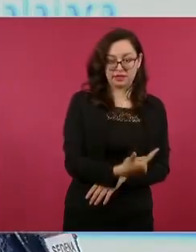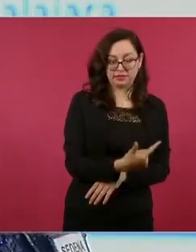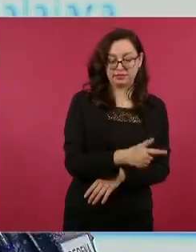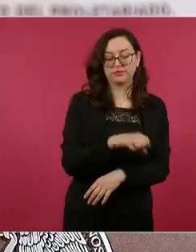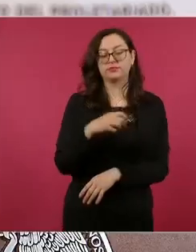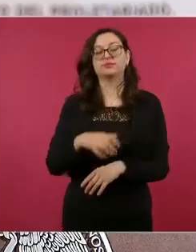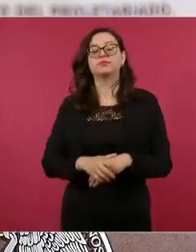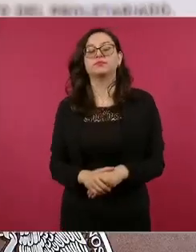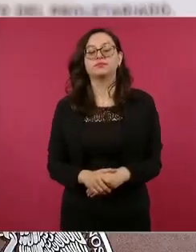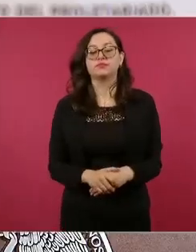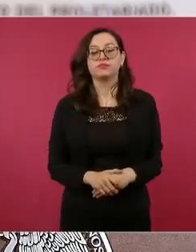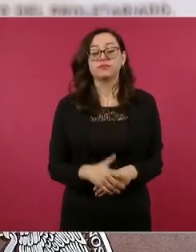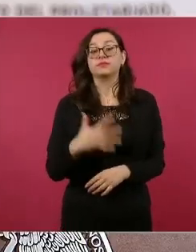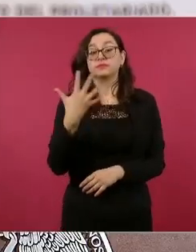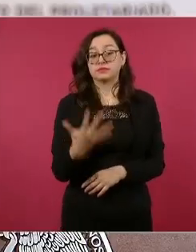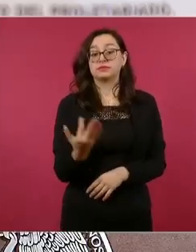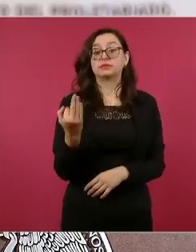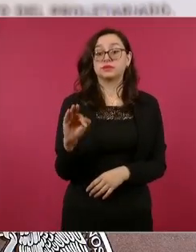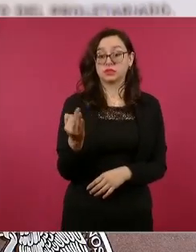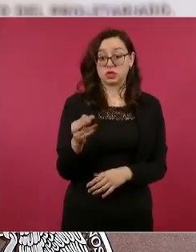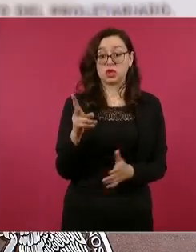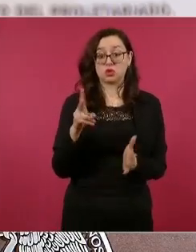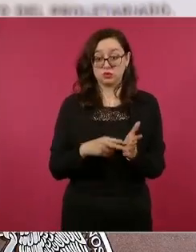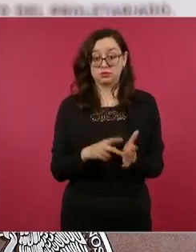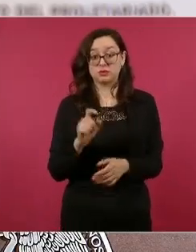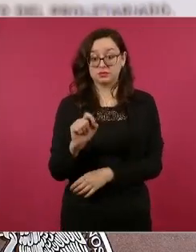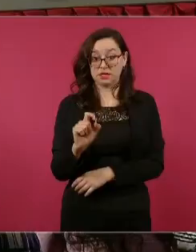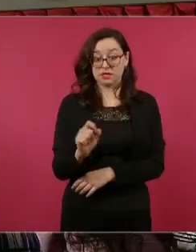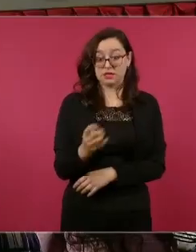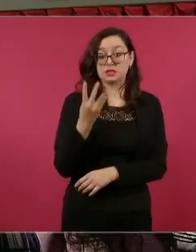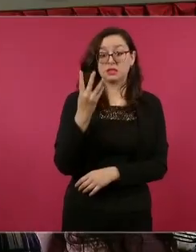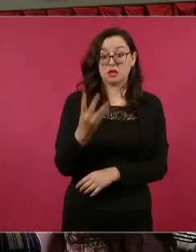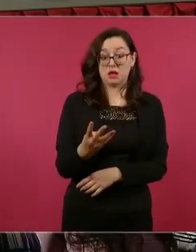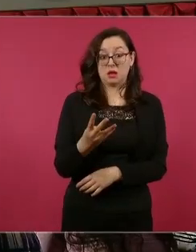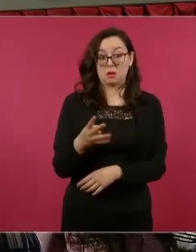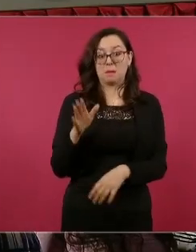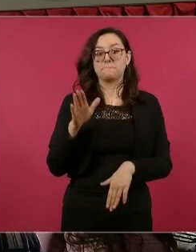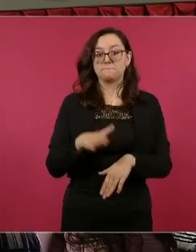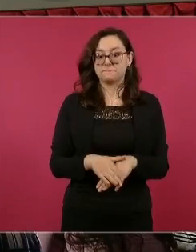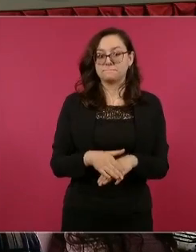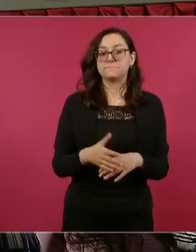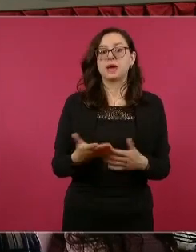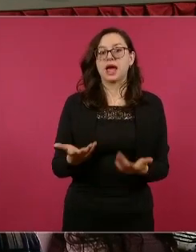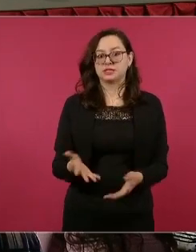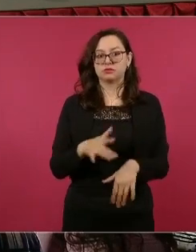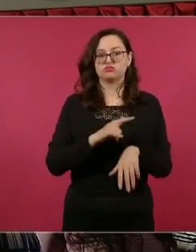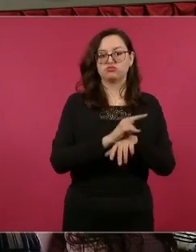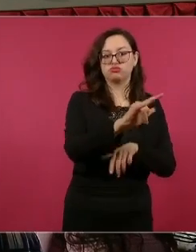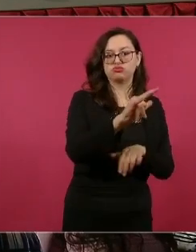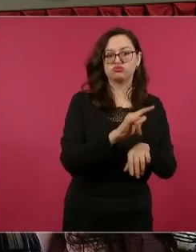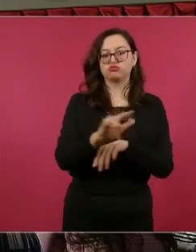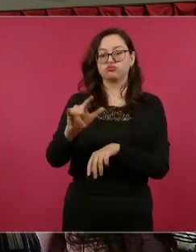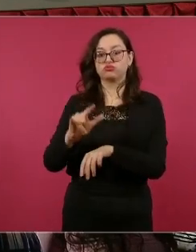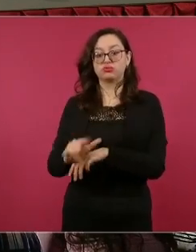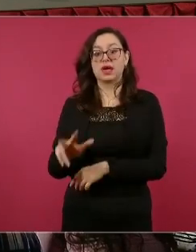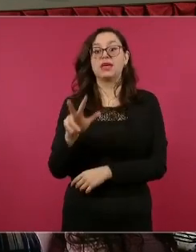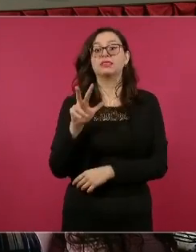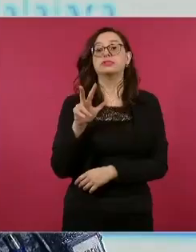El 5 de febrero de 2024, Mexicana incrementó su oferta comercial a 18 destinos,